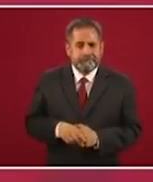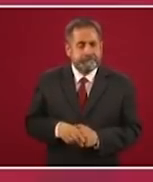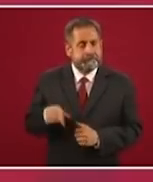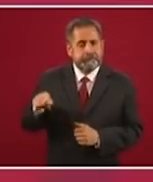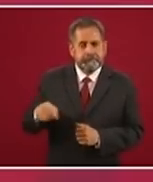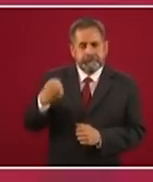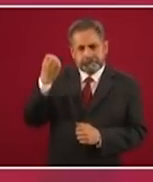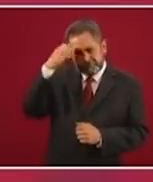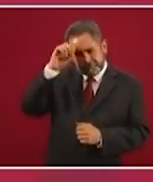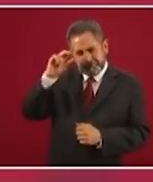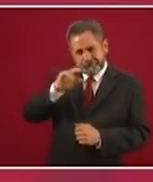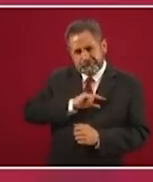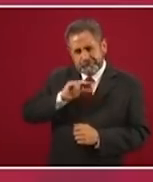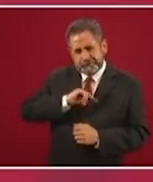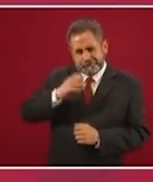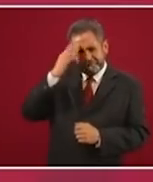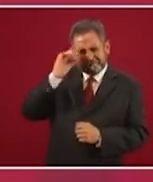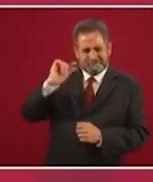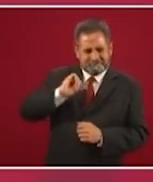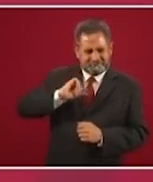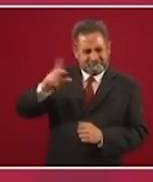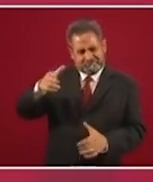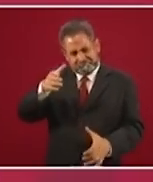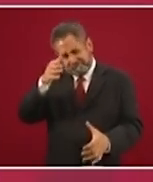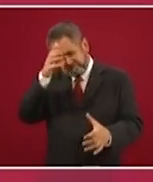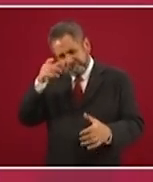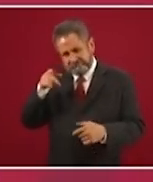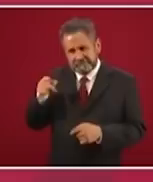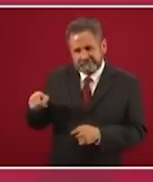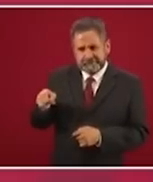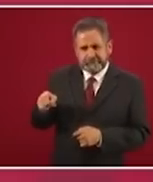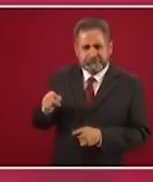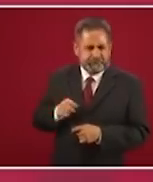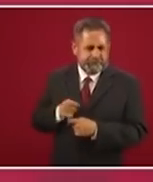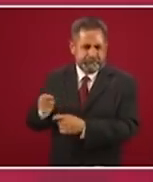un especialista, es una eminencia, ¿sí?